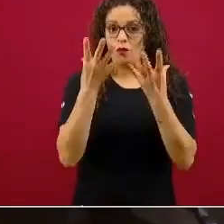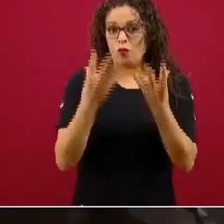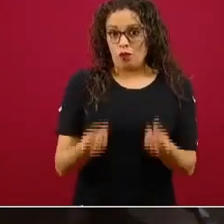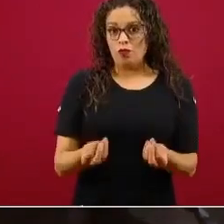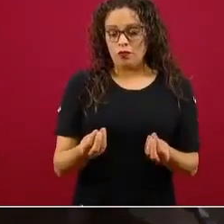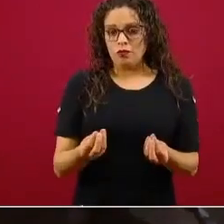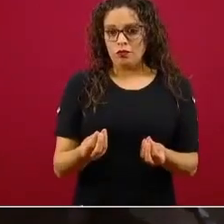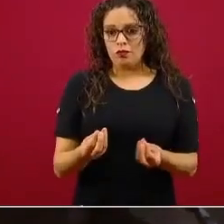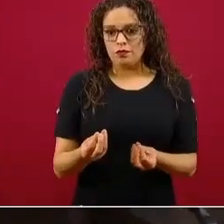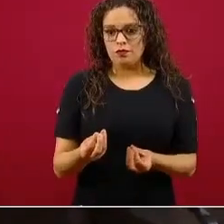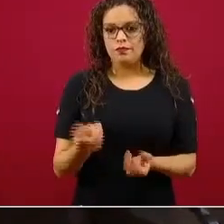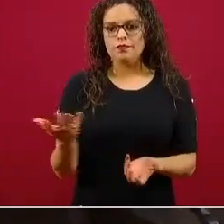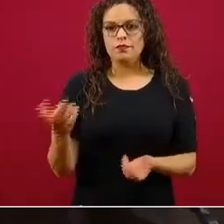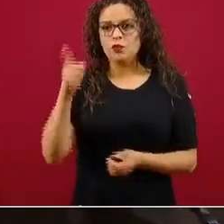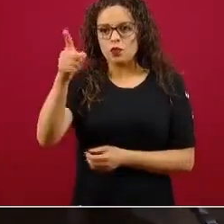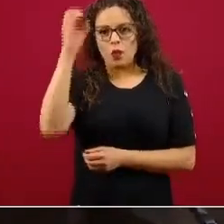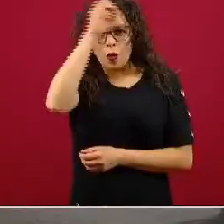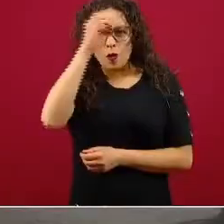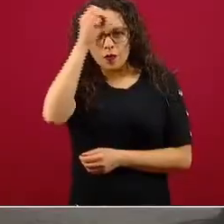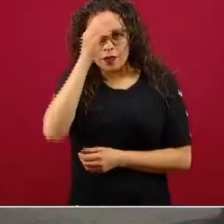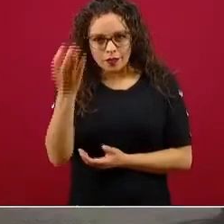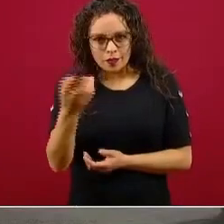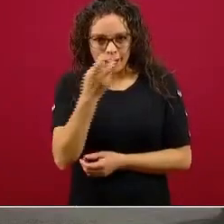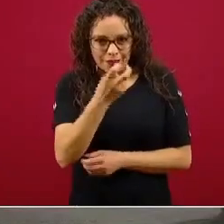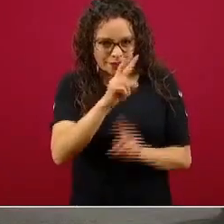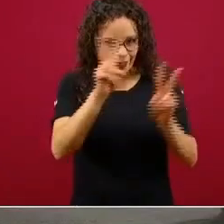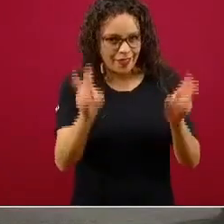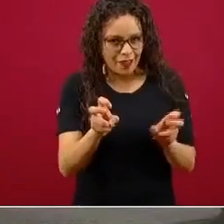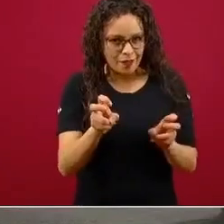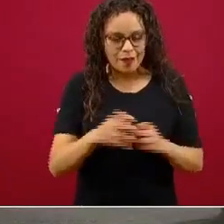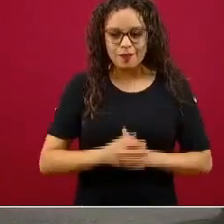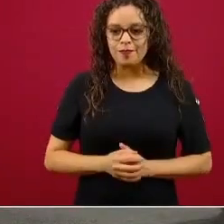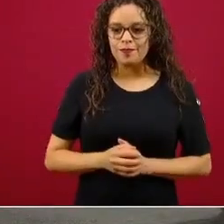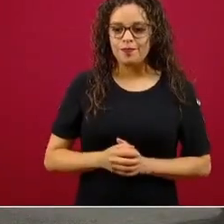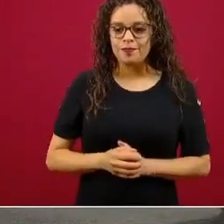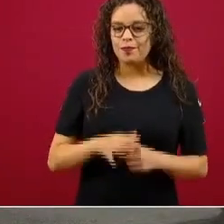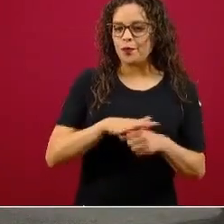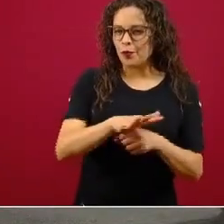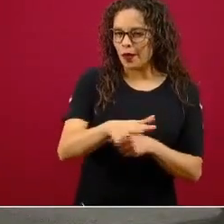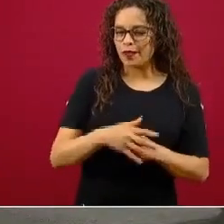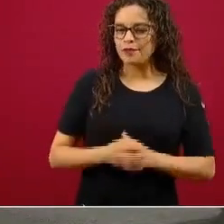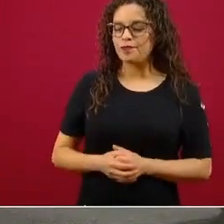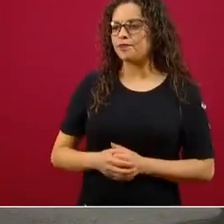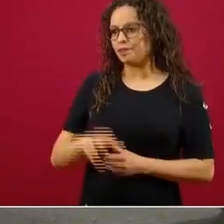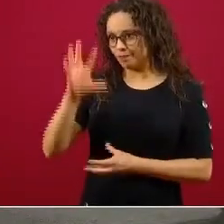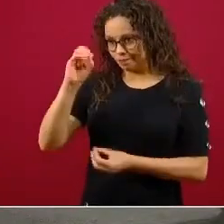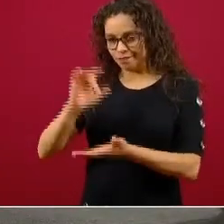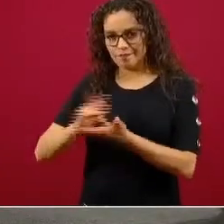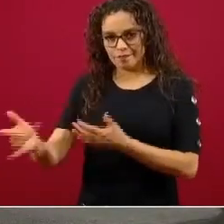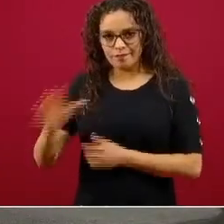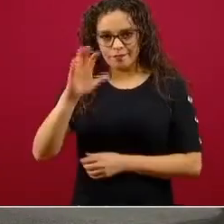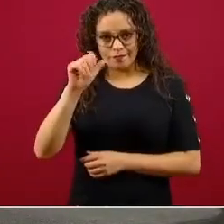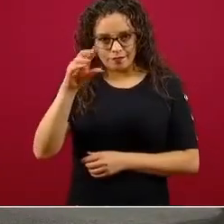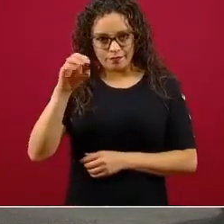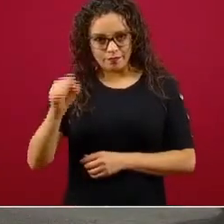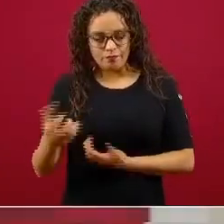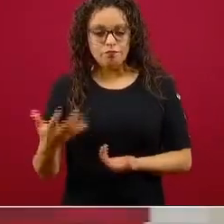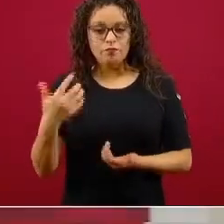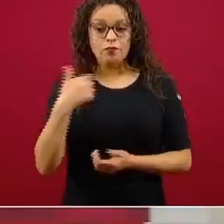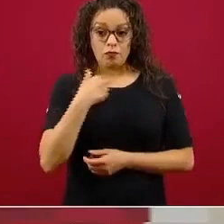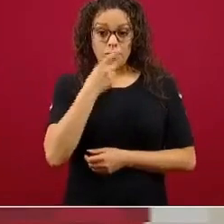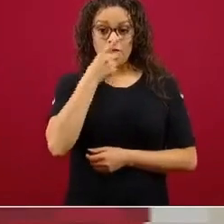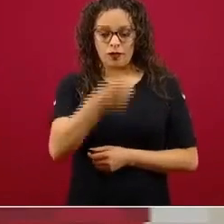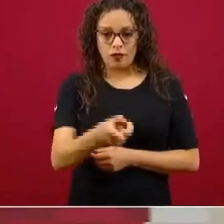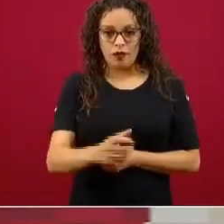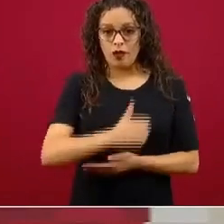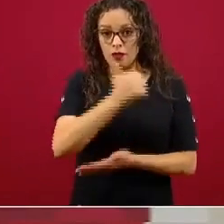decirnos al respecto? Gracias. Gracias, Carlos. Lo que podemos decir al respecto es, tanto en la Ciudad de México como en el resto